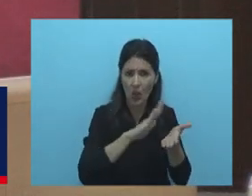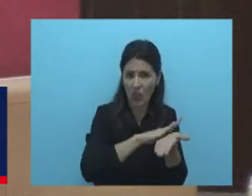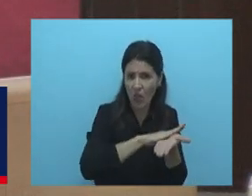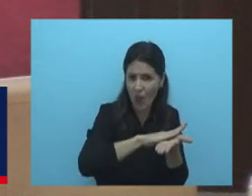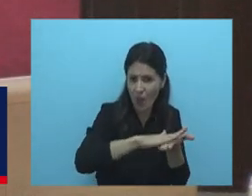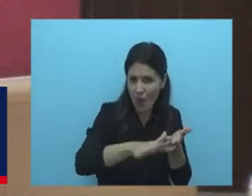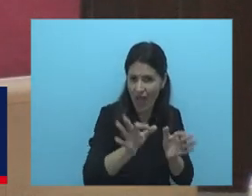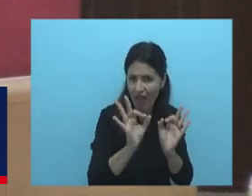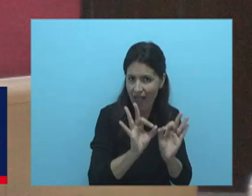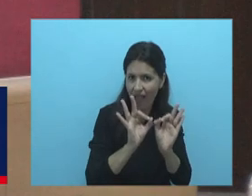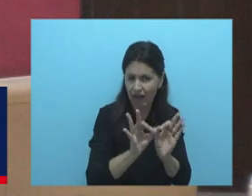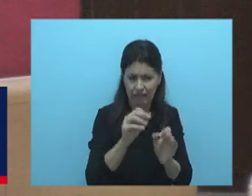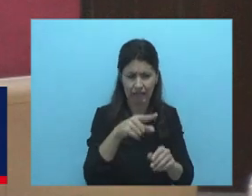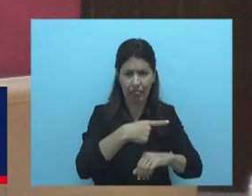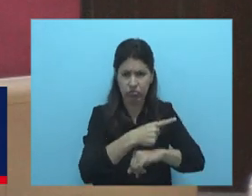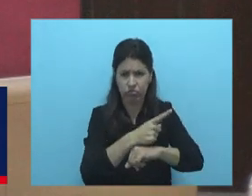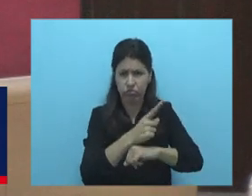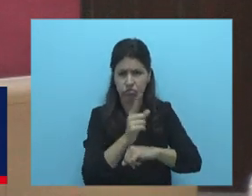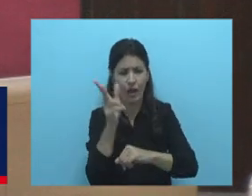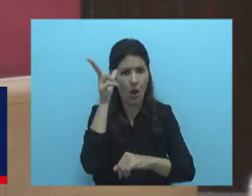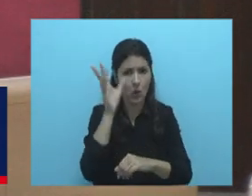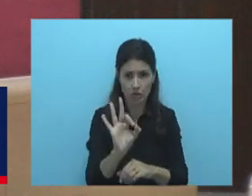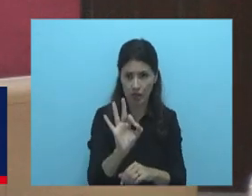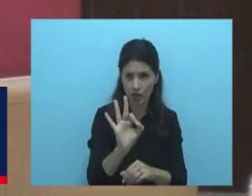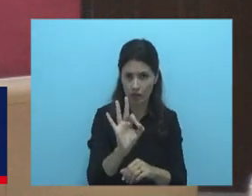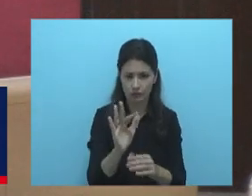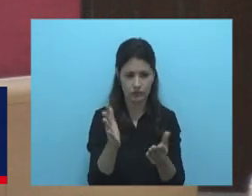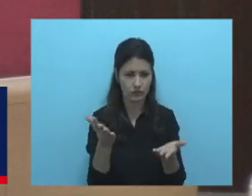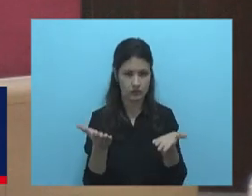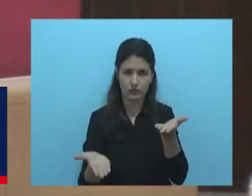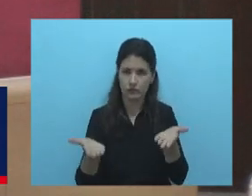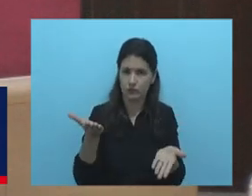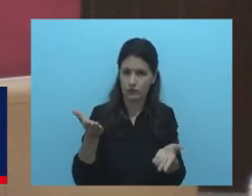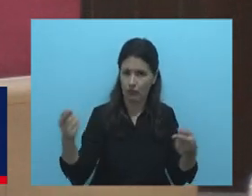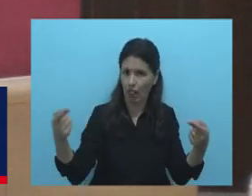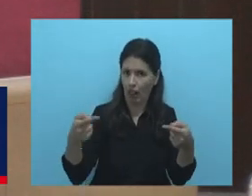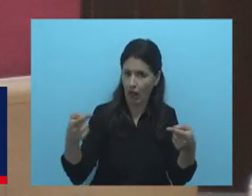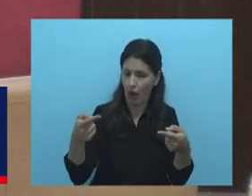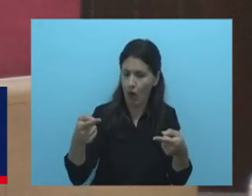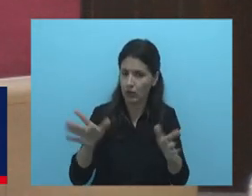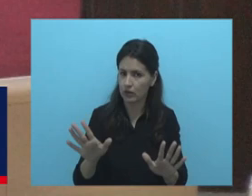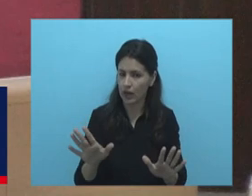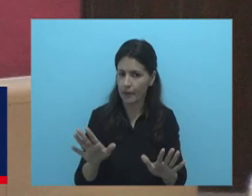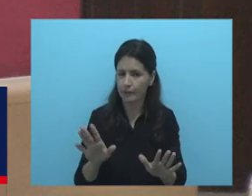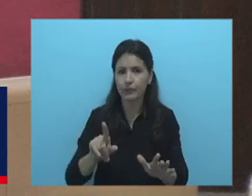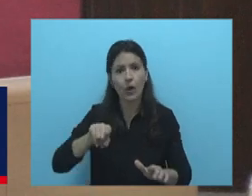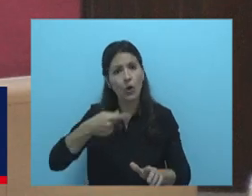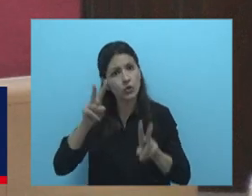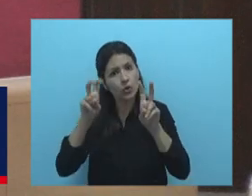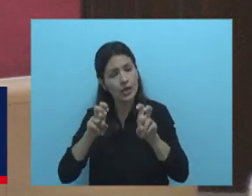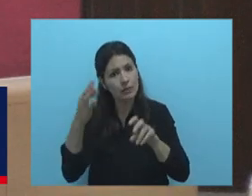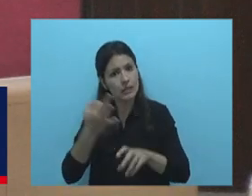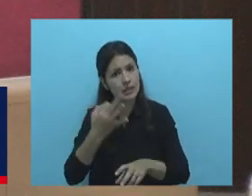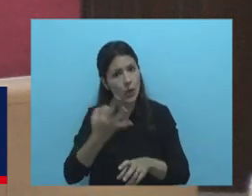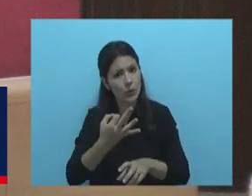lógica indudablemente no hay. Eso por un lado. Por el otro, estamos hablando del tema de seguridad. Cuando vemos que en